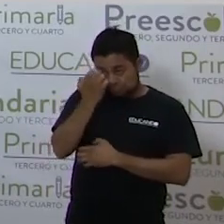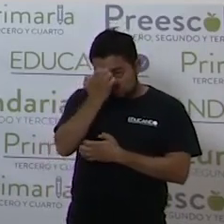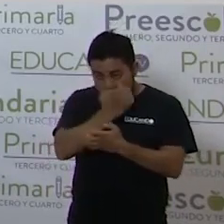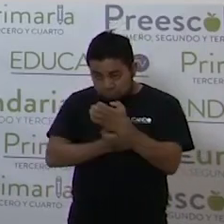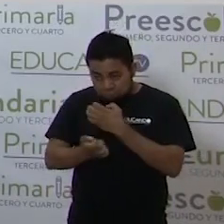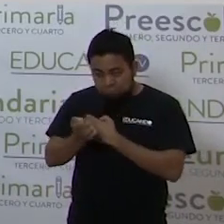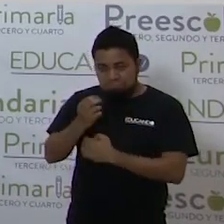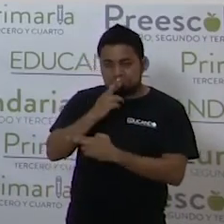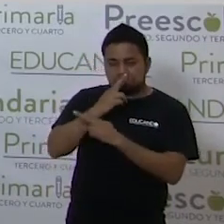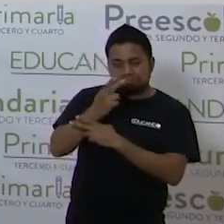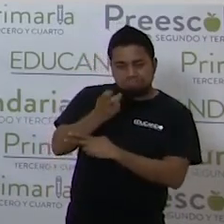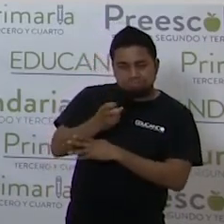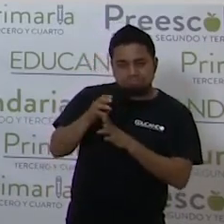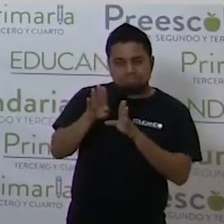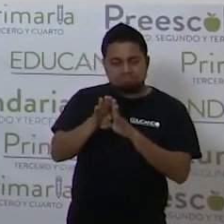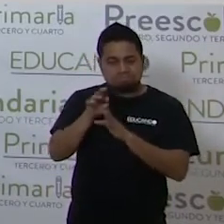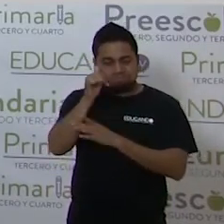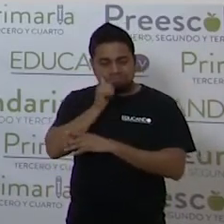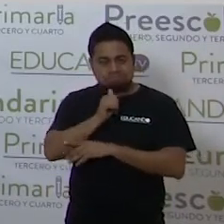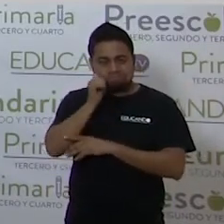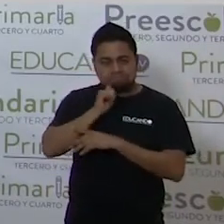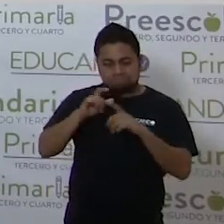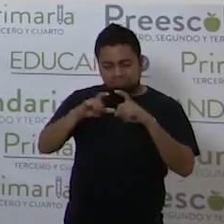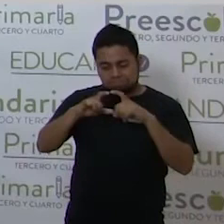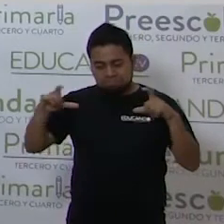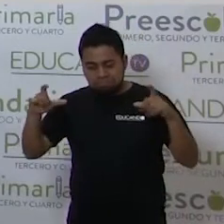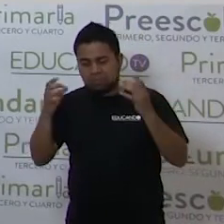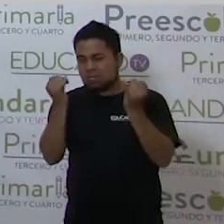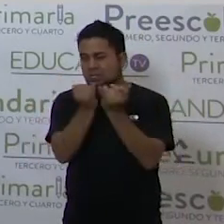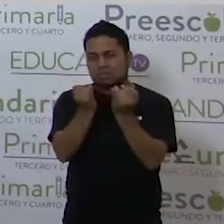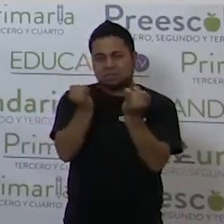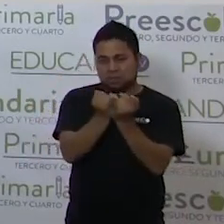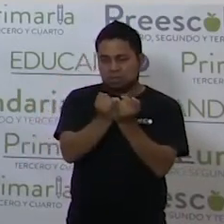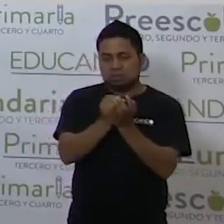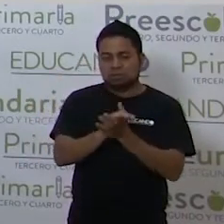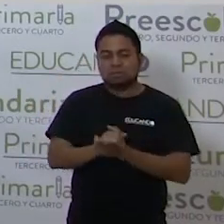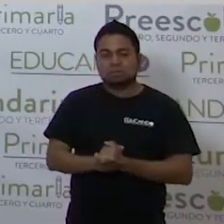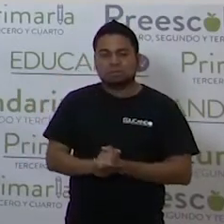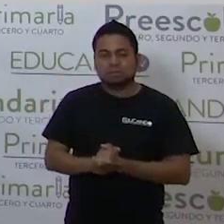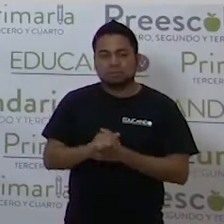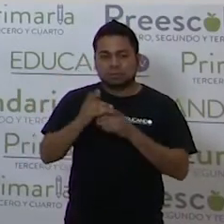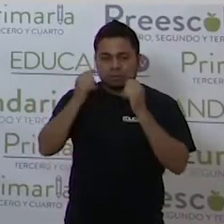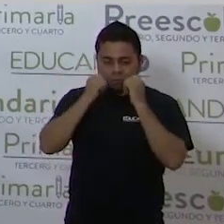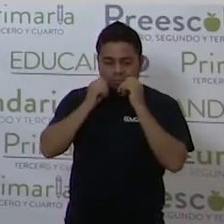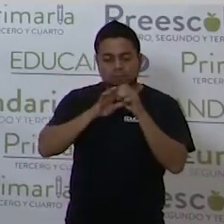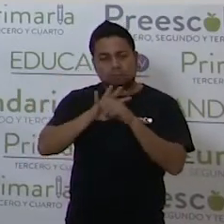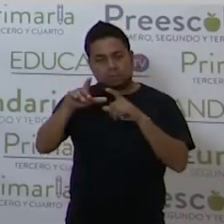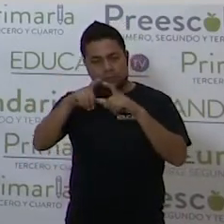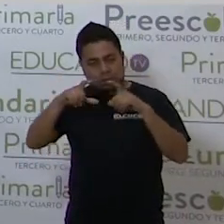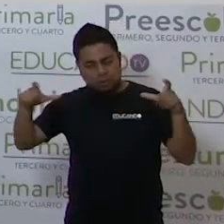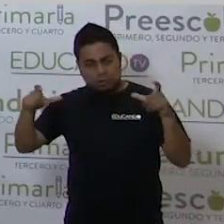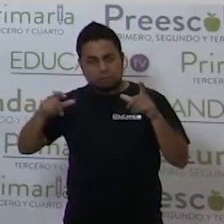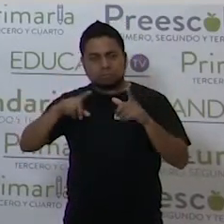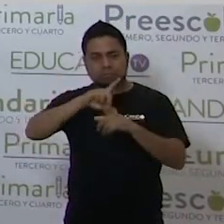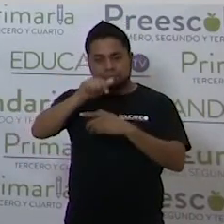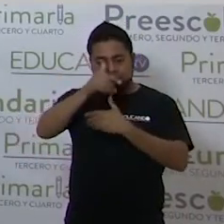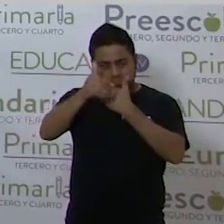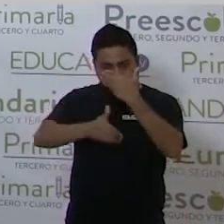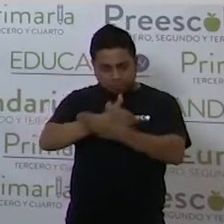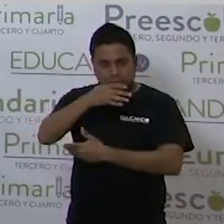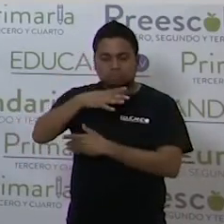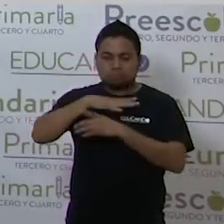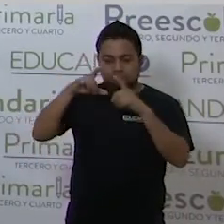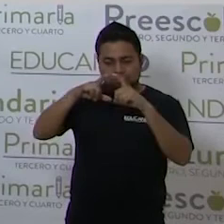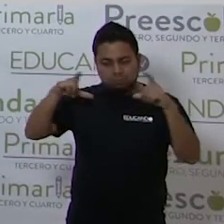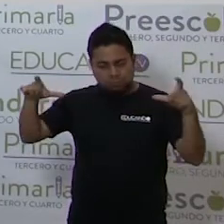como una ecuación siempre como una igualdad para cualquier ecuación si más adelante van a haber ecuaciones